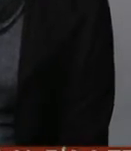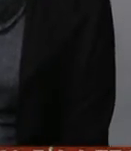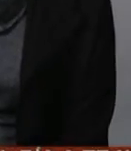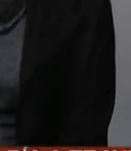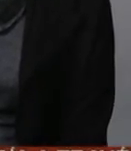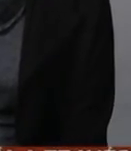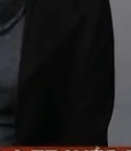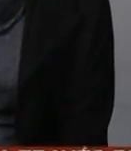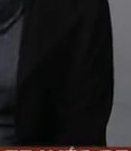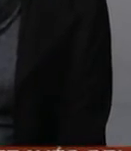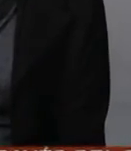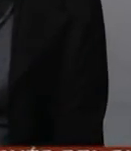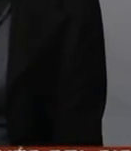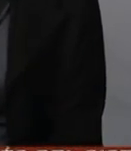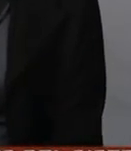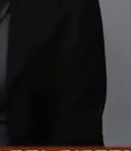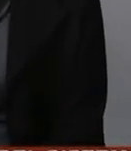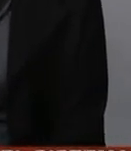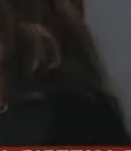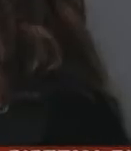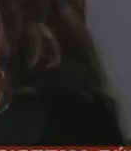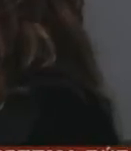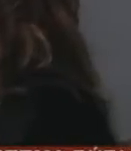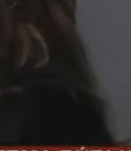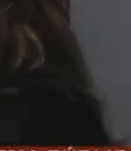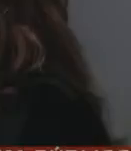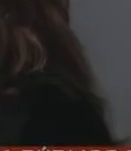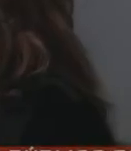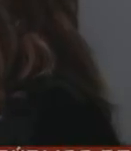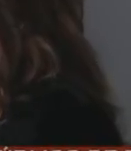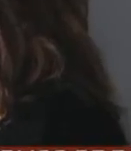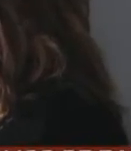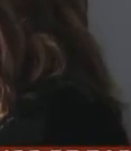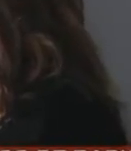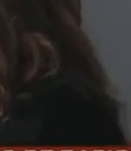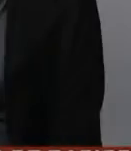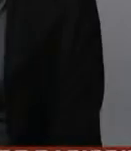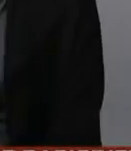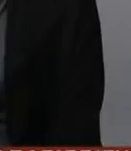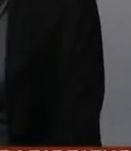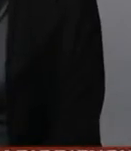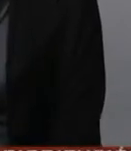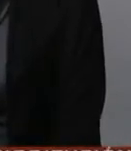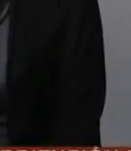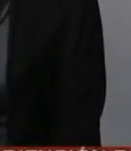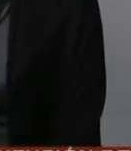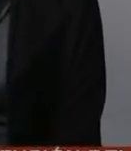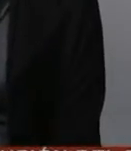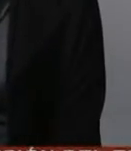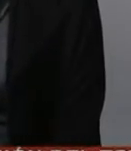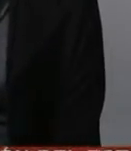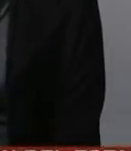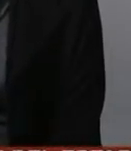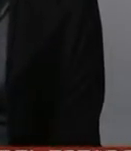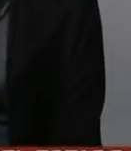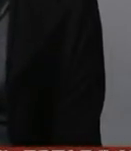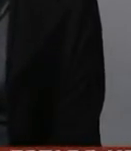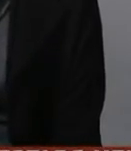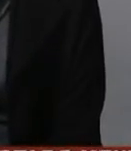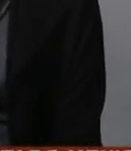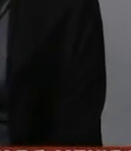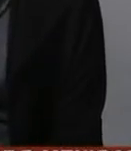el audio filtrado de 2005 en el que Trump narra su acoso a mujeres o que se expresa de manera,